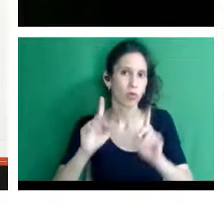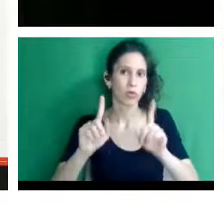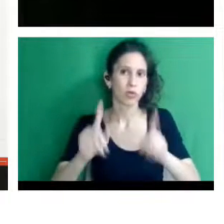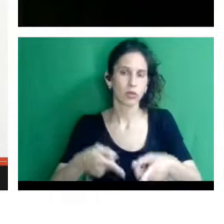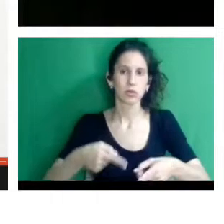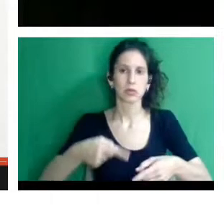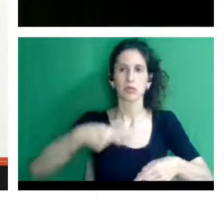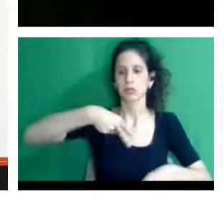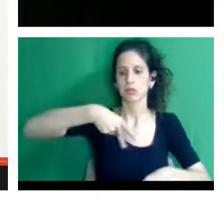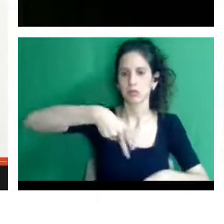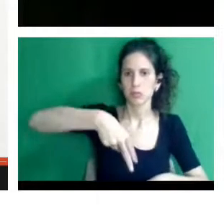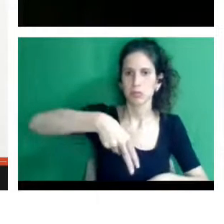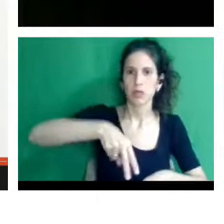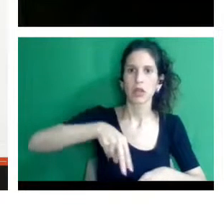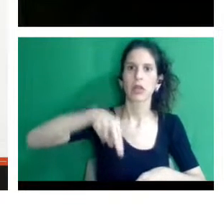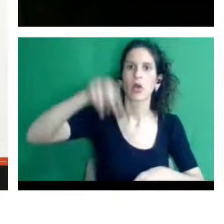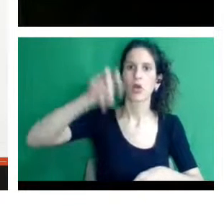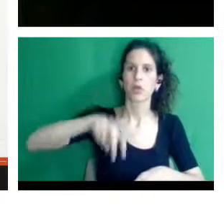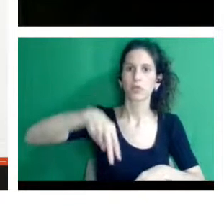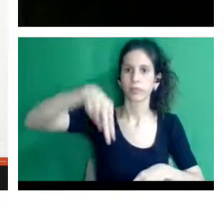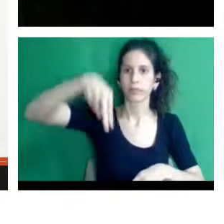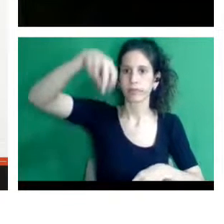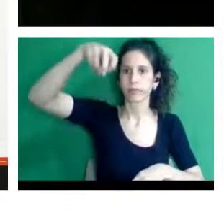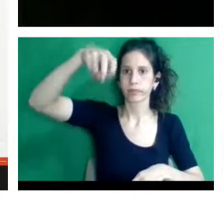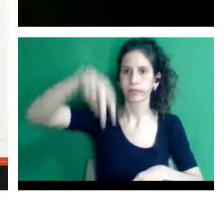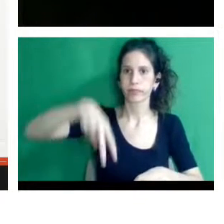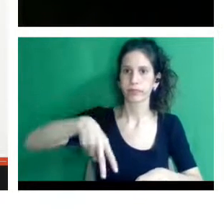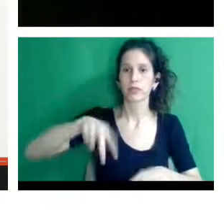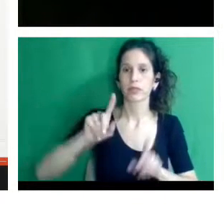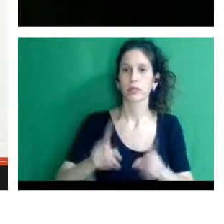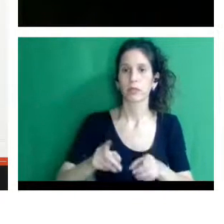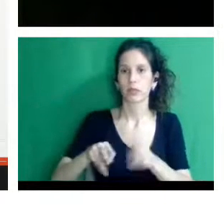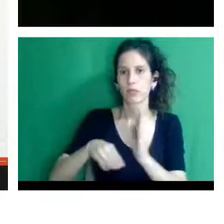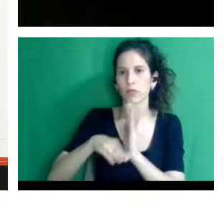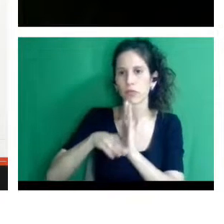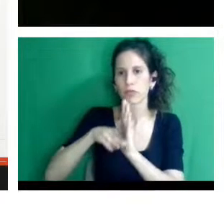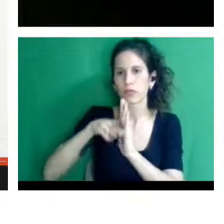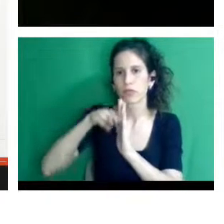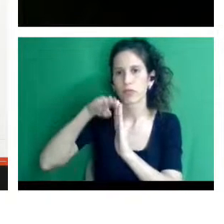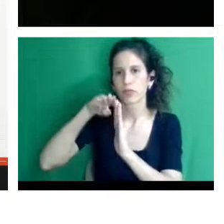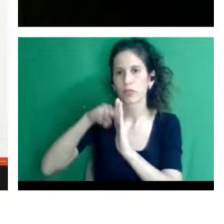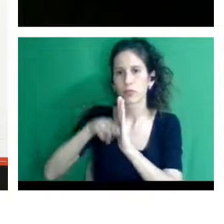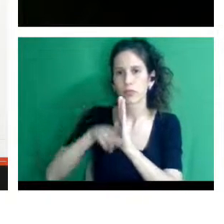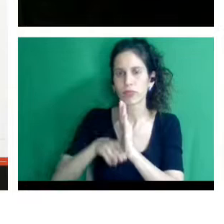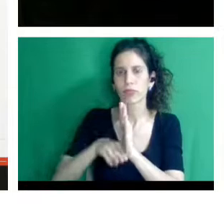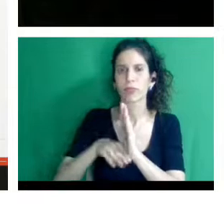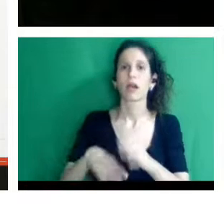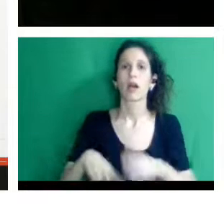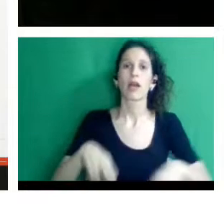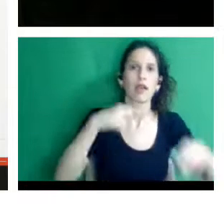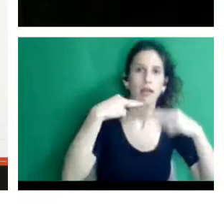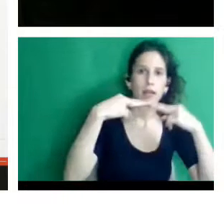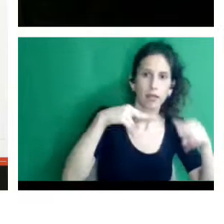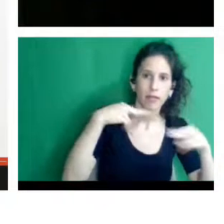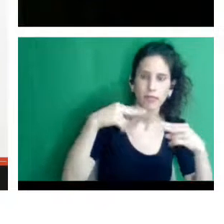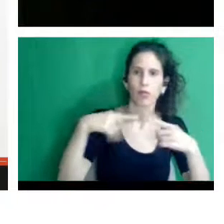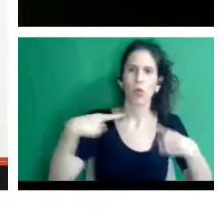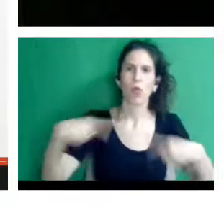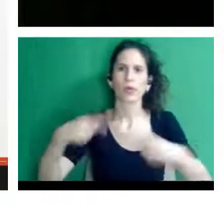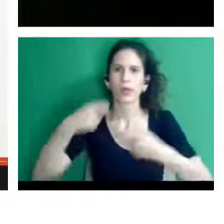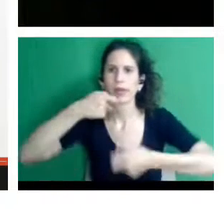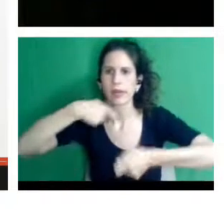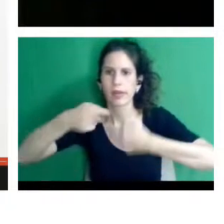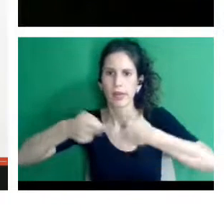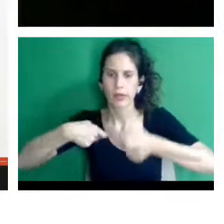vertical, rampas, escaleras, ascensores, graderías, cafeterías, tiendas, restaurantes, oficinas administrativas,